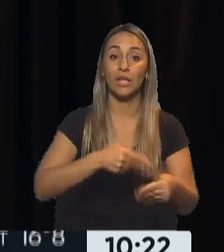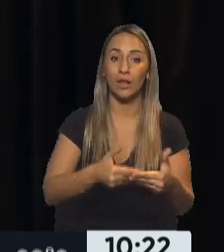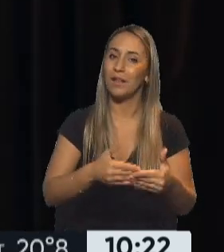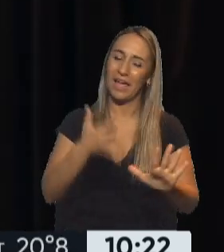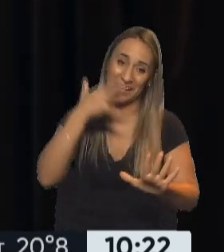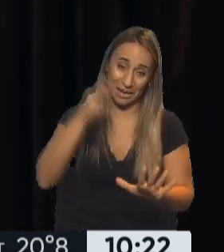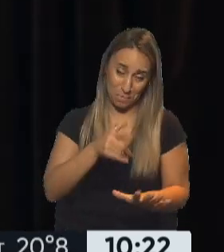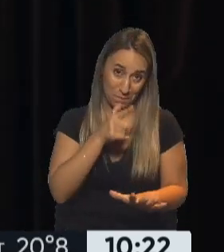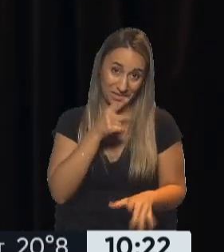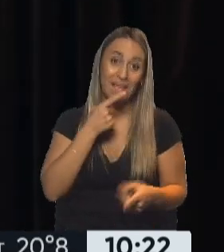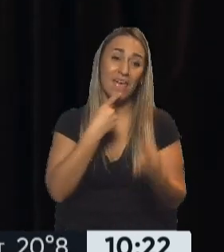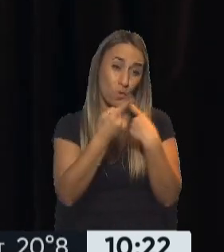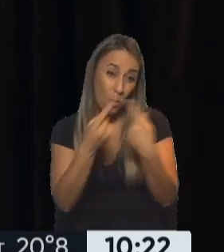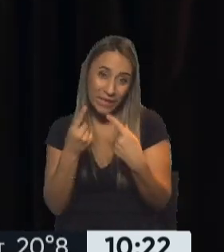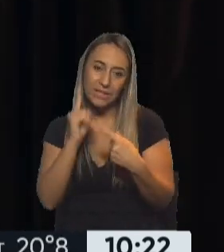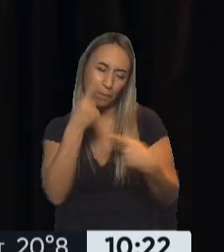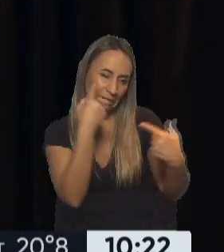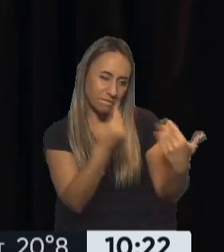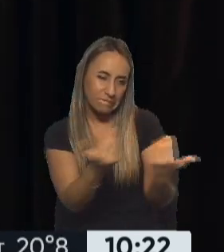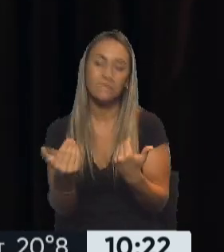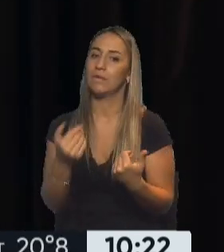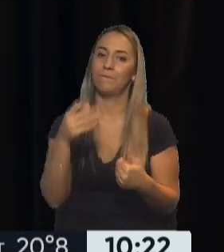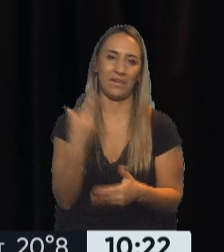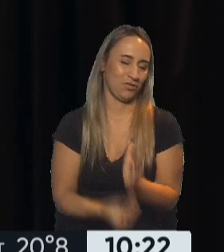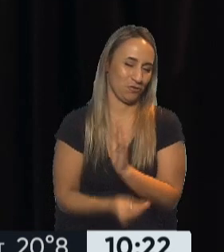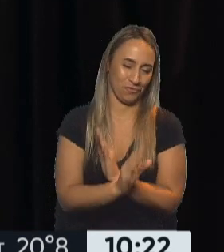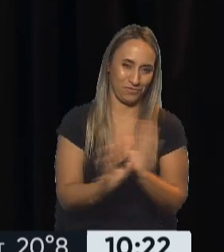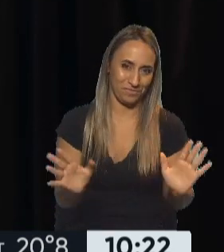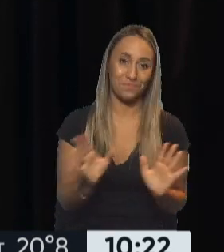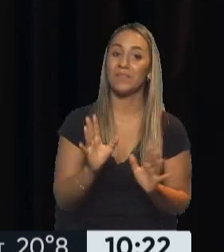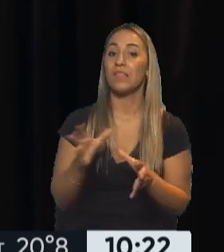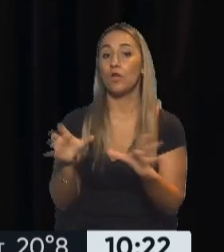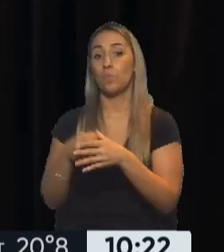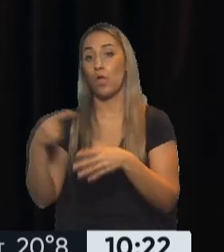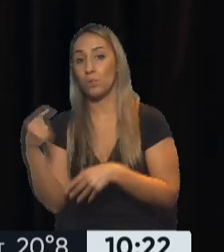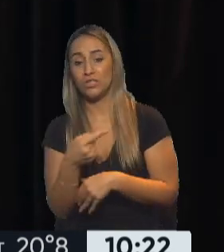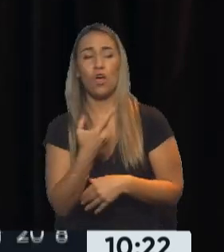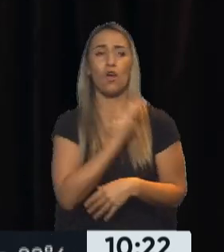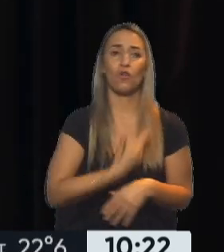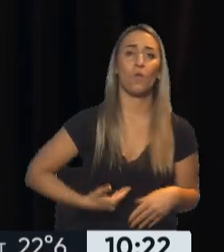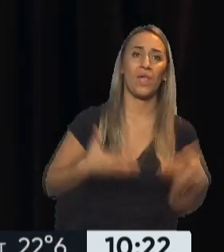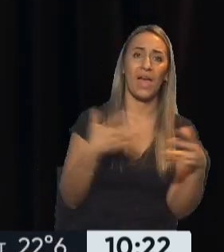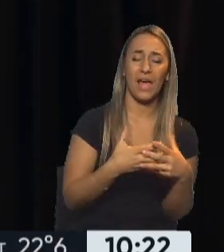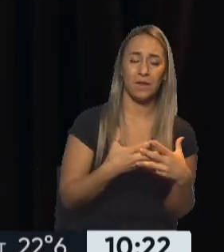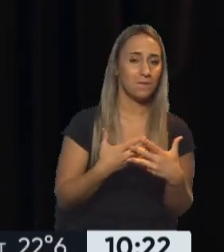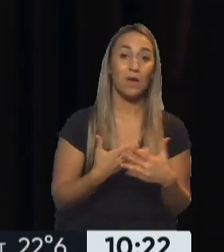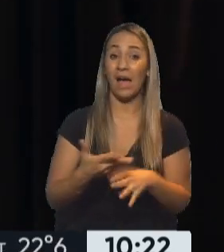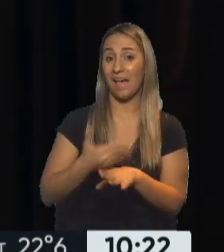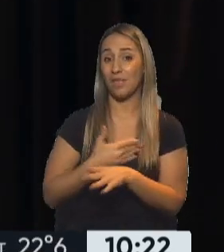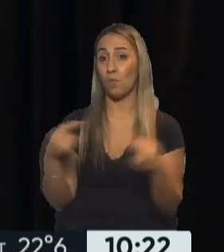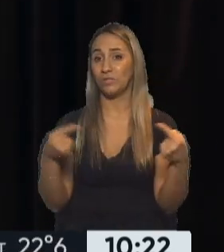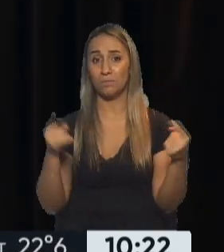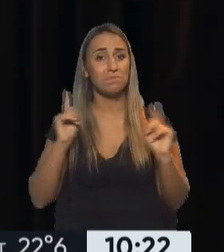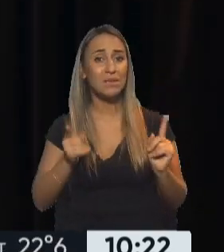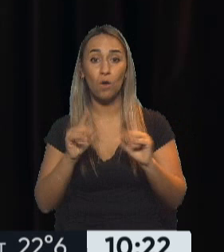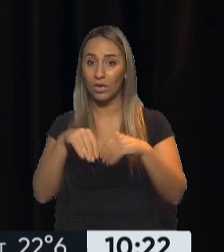las encuestas, incluso las bocas de urna, tanto de oficialismo como de oposición, porque dirigentes de la oposición la vez pasada se habían comunicado con los